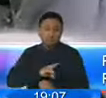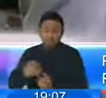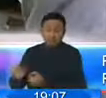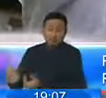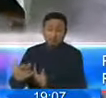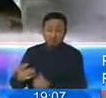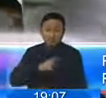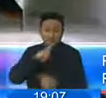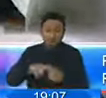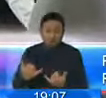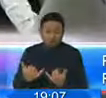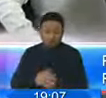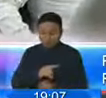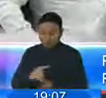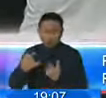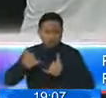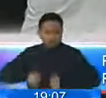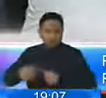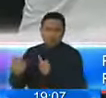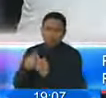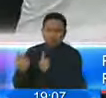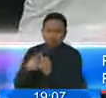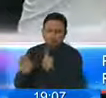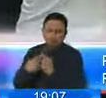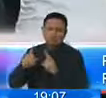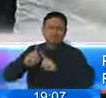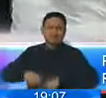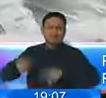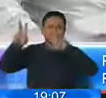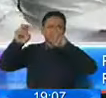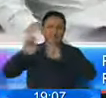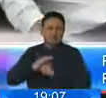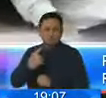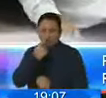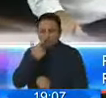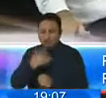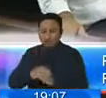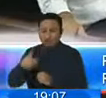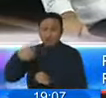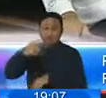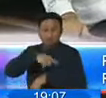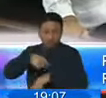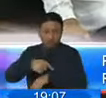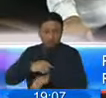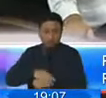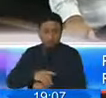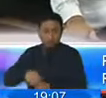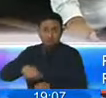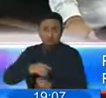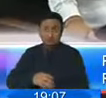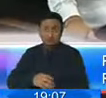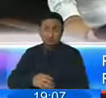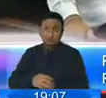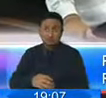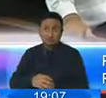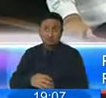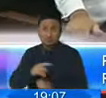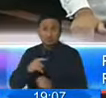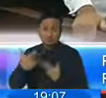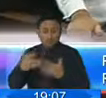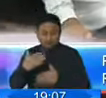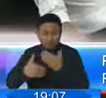que estarían dialogando acerca de varios temas de interés que en las próximas horas, lógicamente, los van a hacer